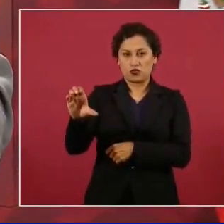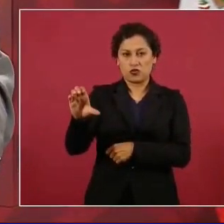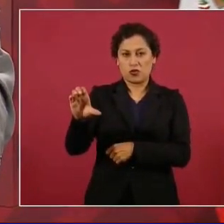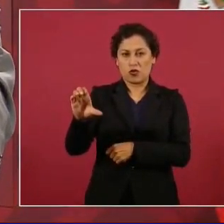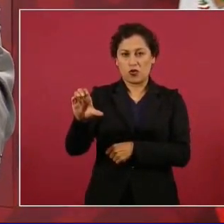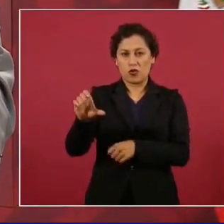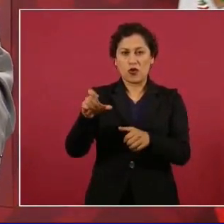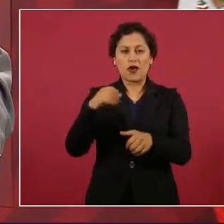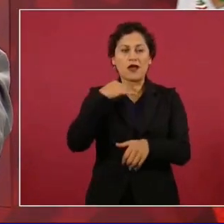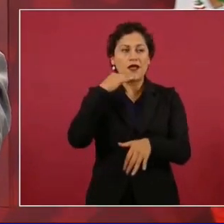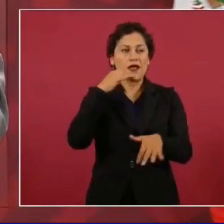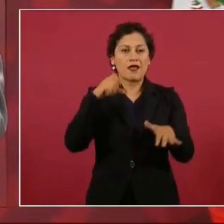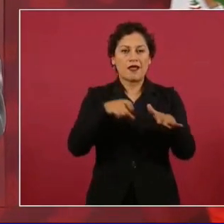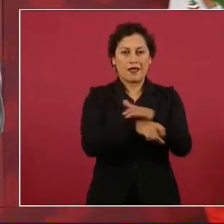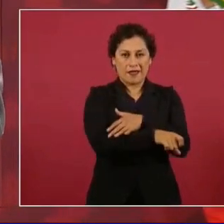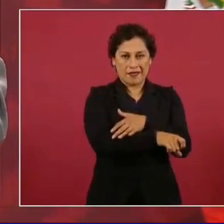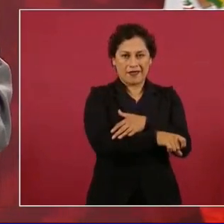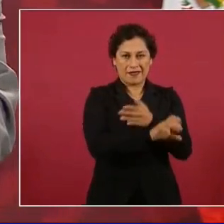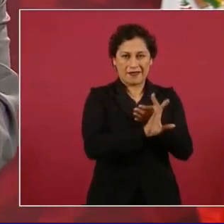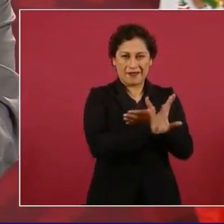Porque había que